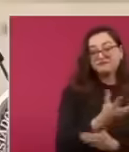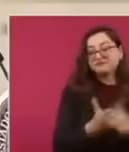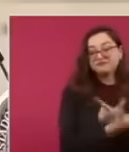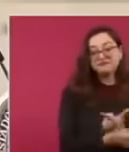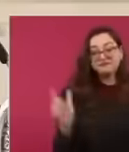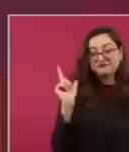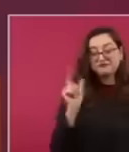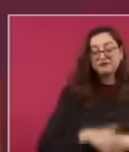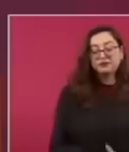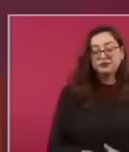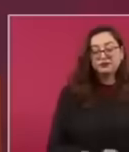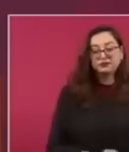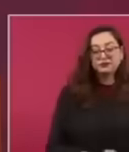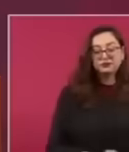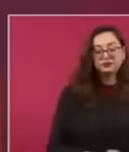porque